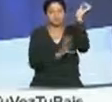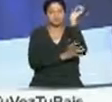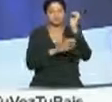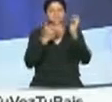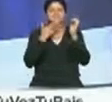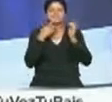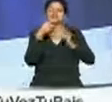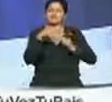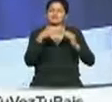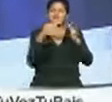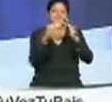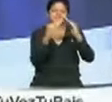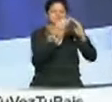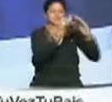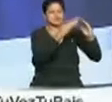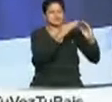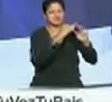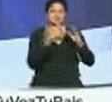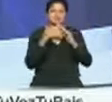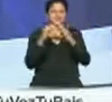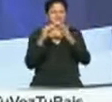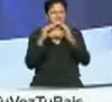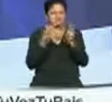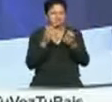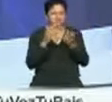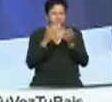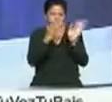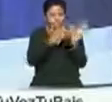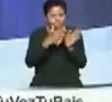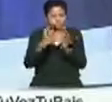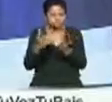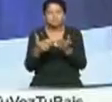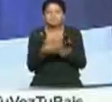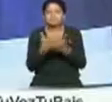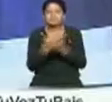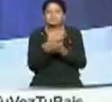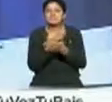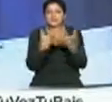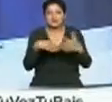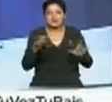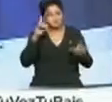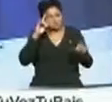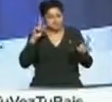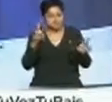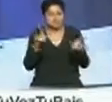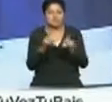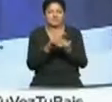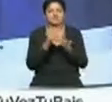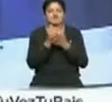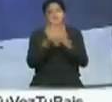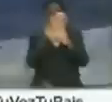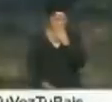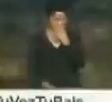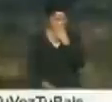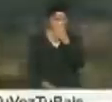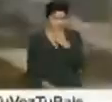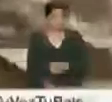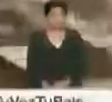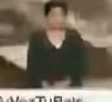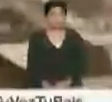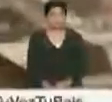Hábitat Popular en el Sur Global Contemporáneo, con el objetivo de generar soluciones habitacionales.